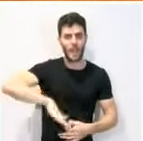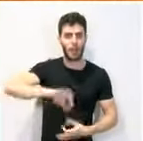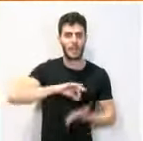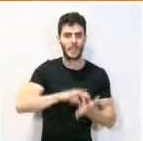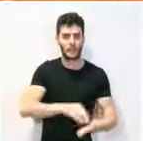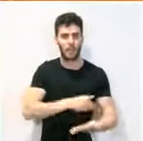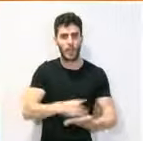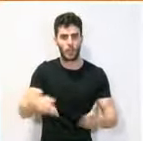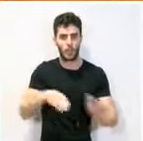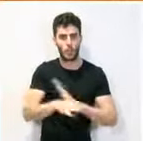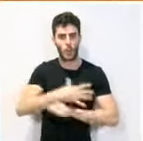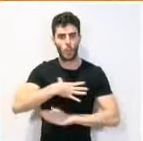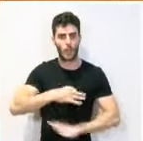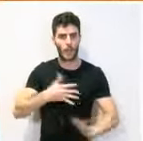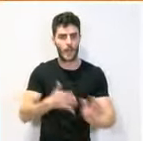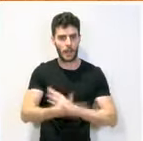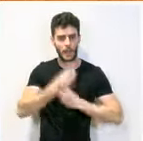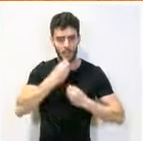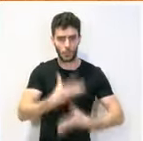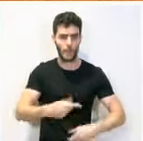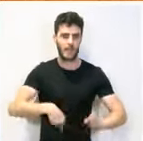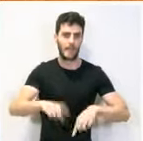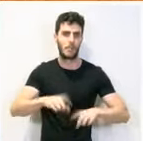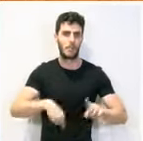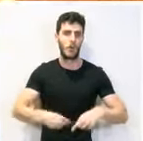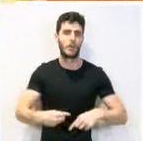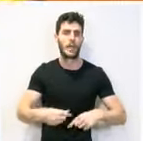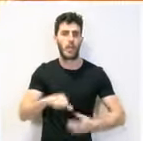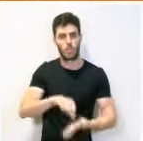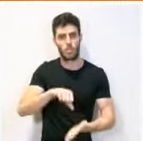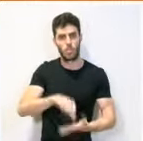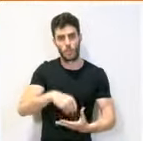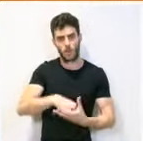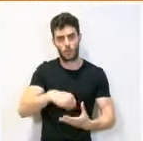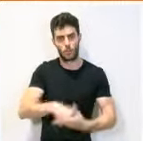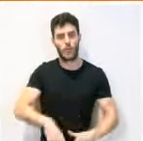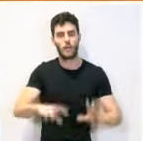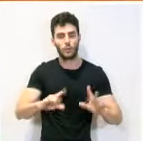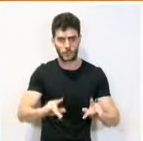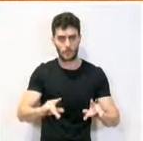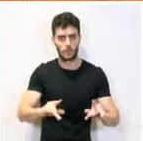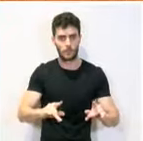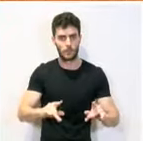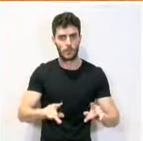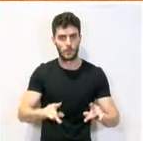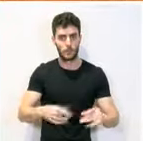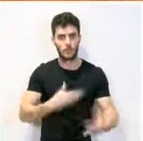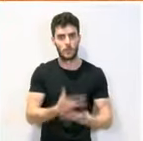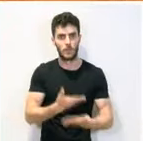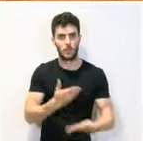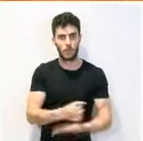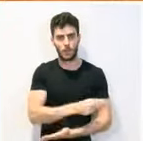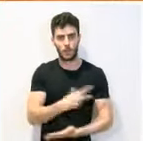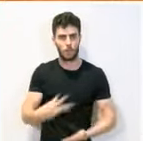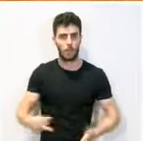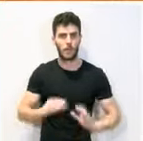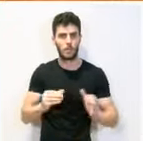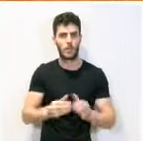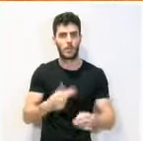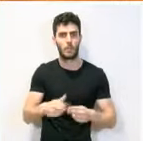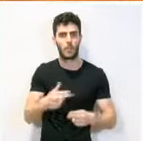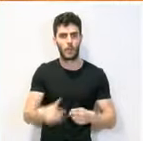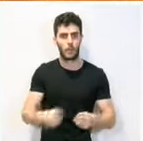servicios. Está muy bien ese transporte metropolitano que va en una de las propuestas de resolución del Grupo